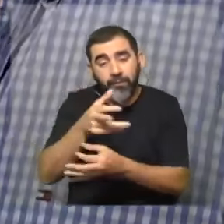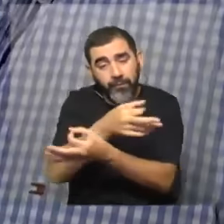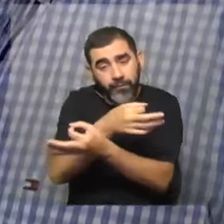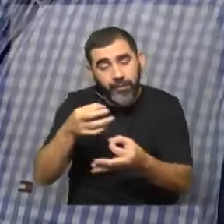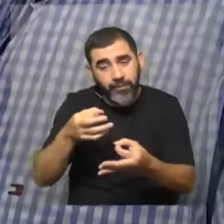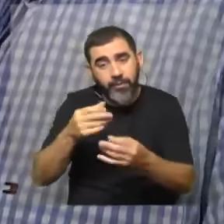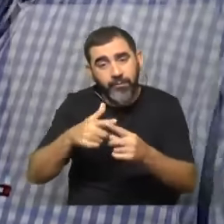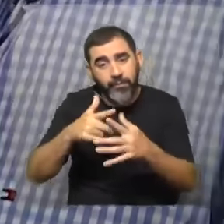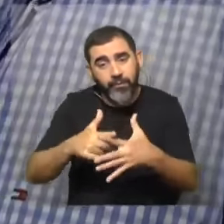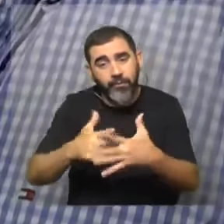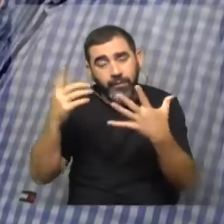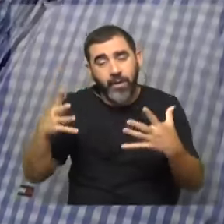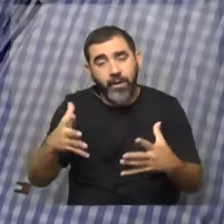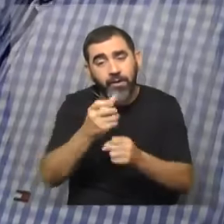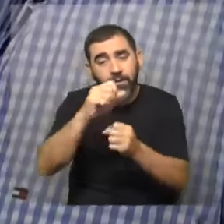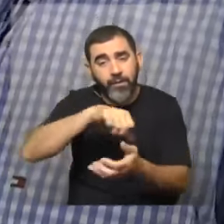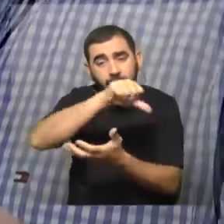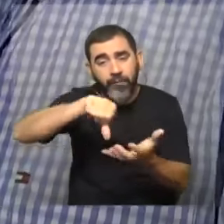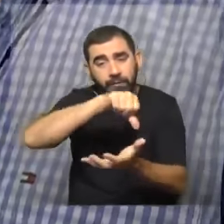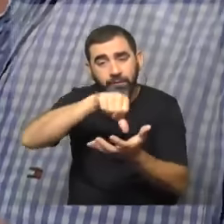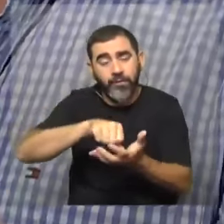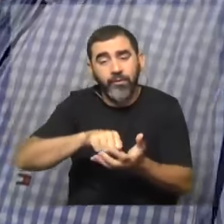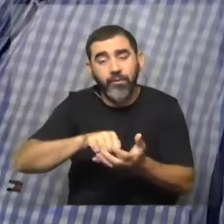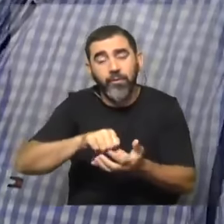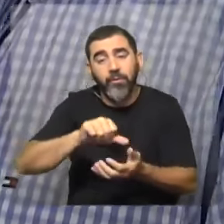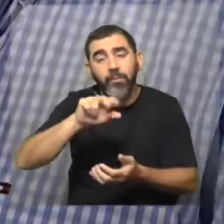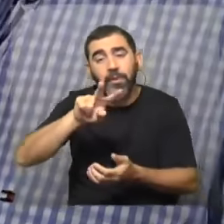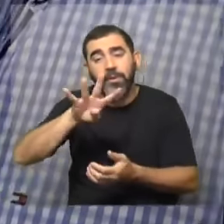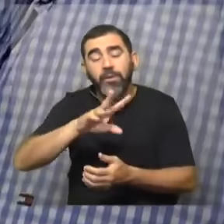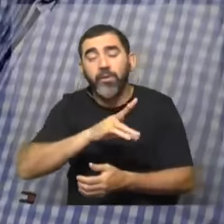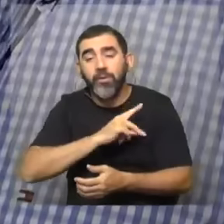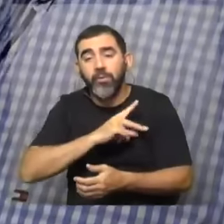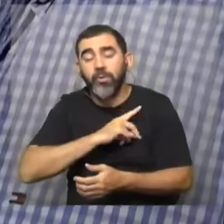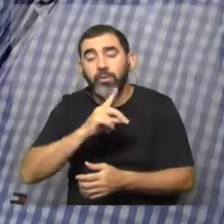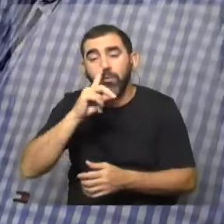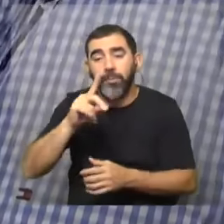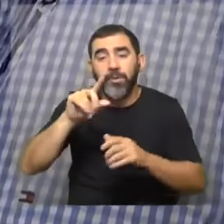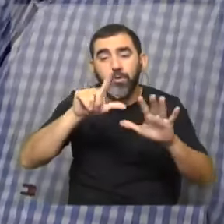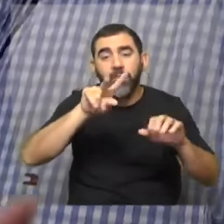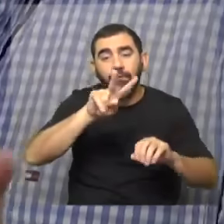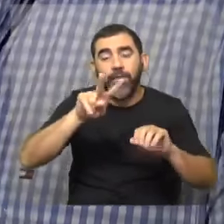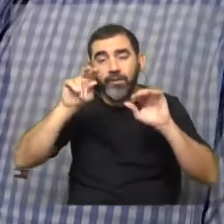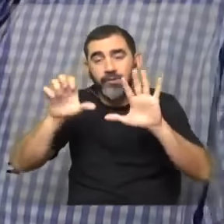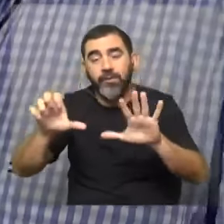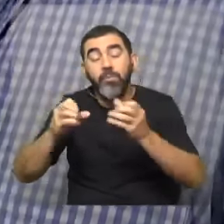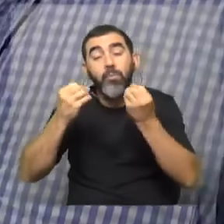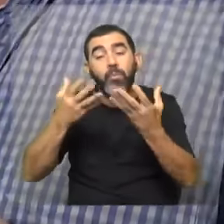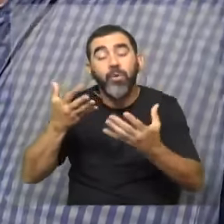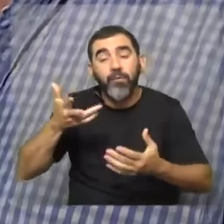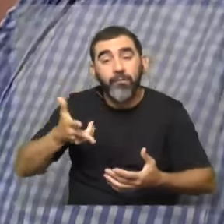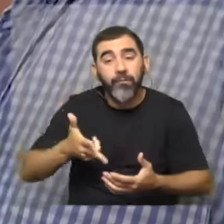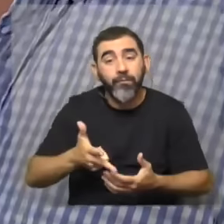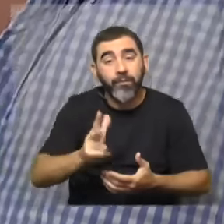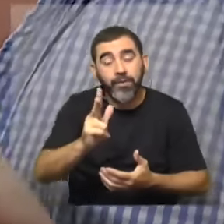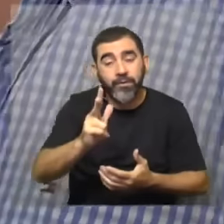para festejar el aniversario de la ciudad de montevo es el 24 de diciembre de 1726 porque es la fecha en